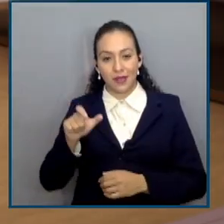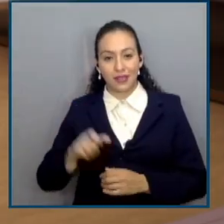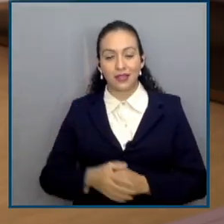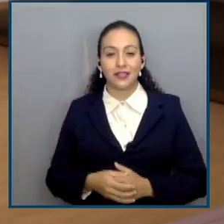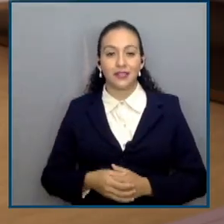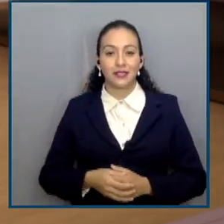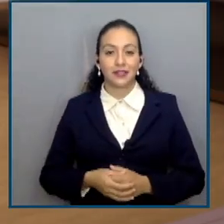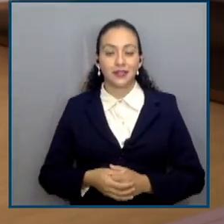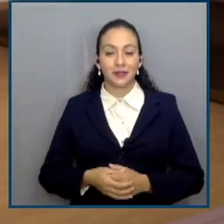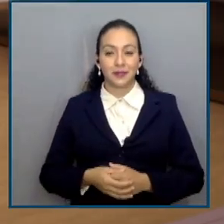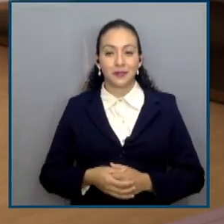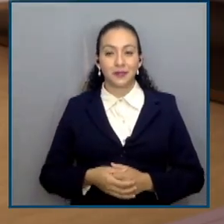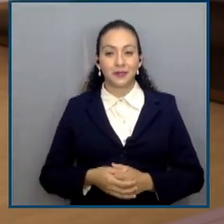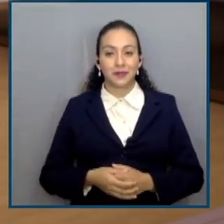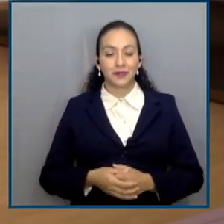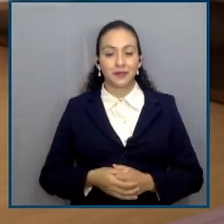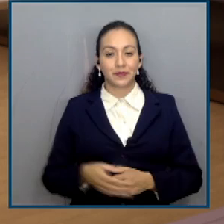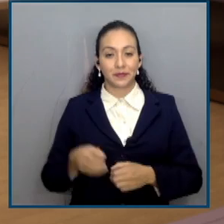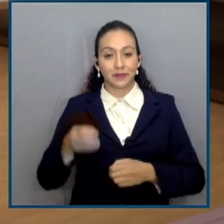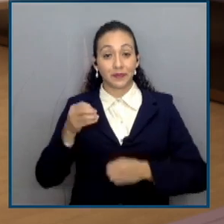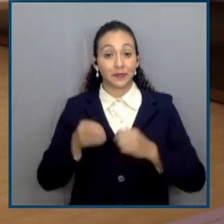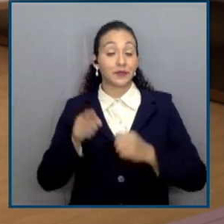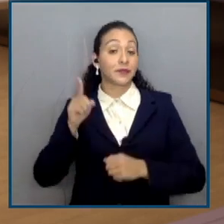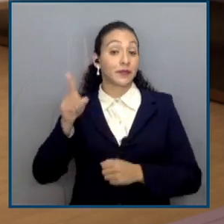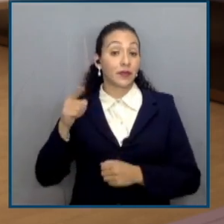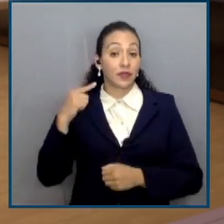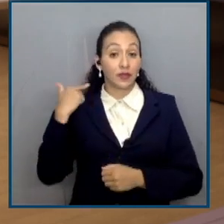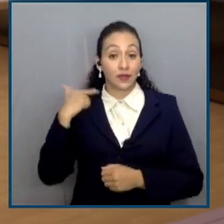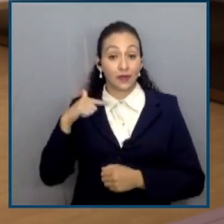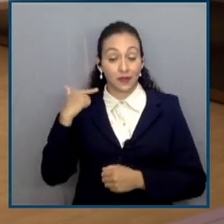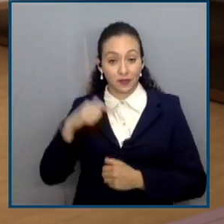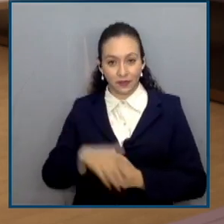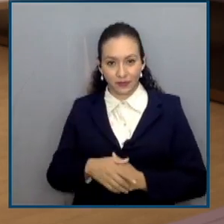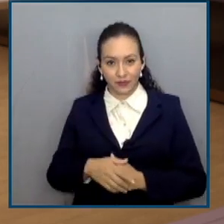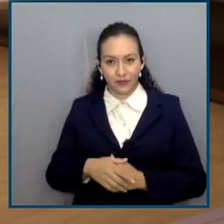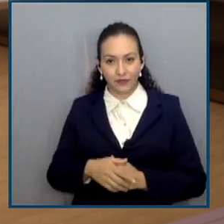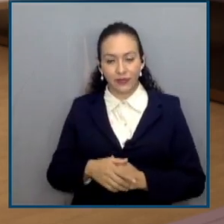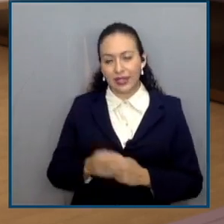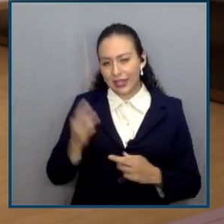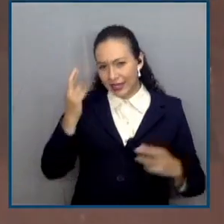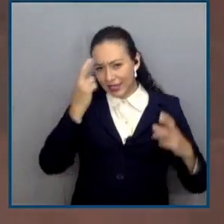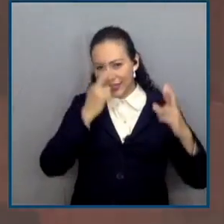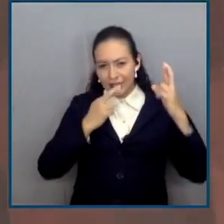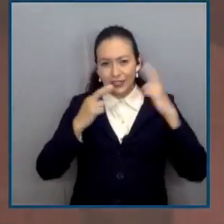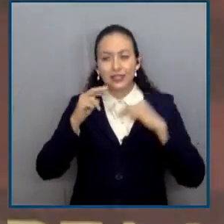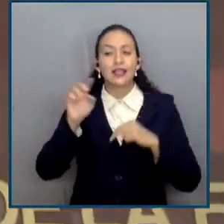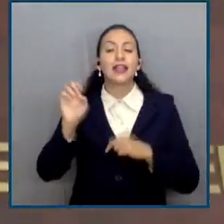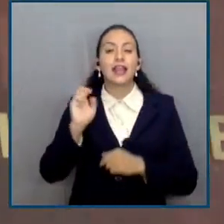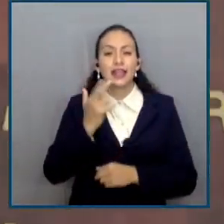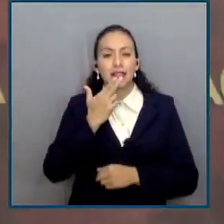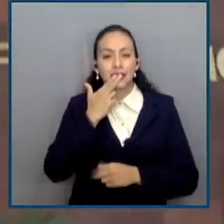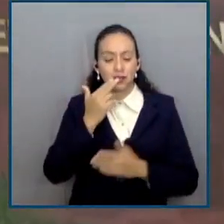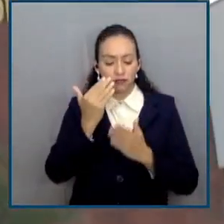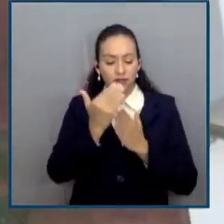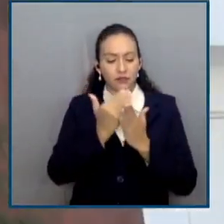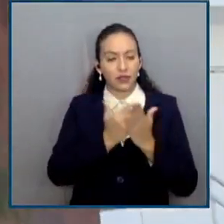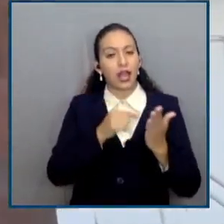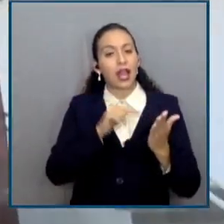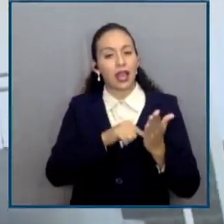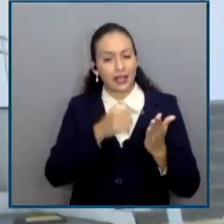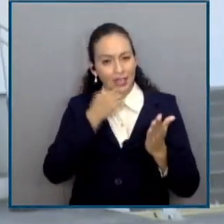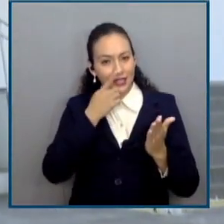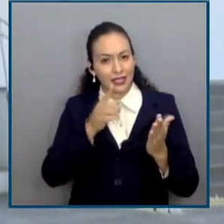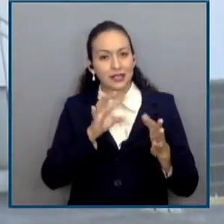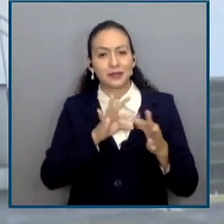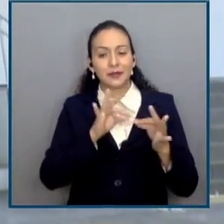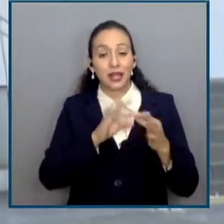La Sala Regional Guadalajara revocó una resolución del Tribunal Electoral de Chihuahua que había acreditado la comisión de violencia política contra las